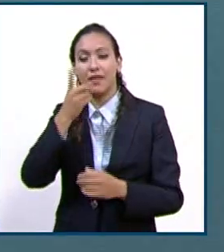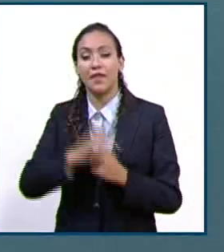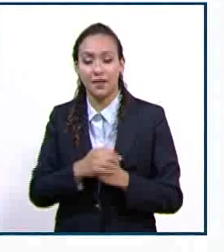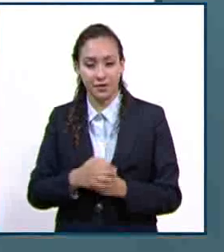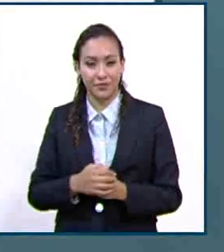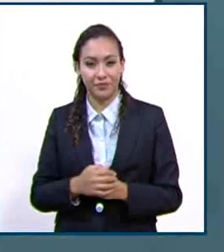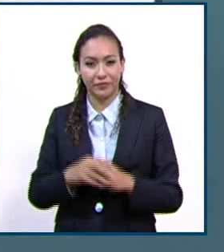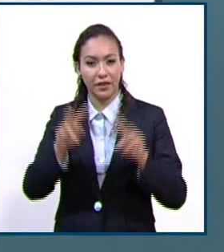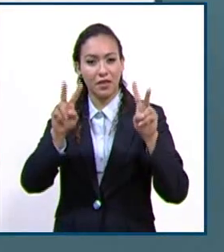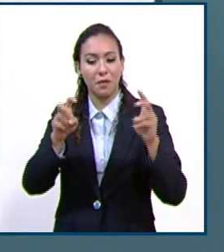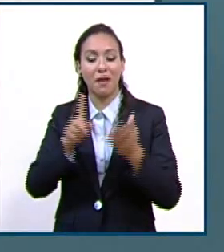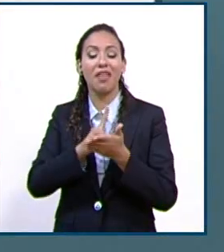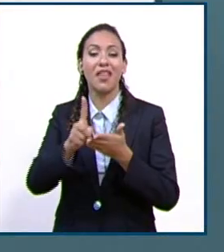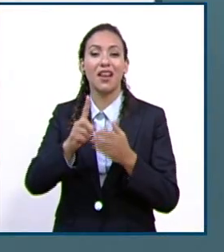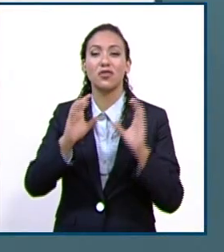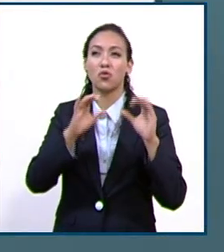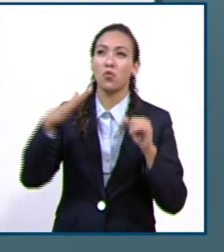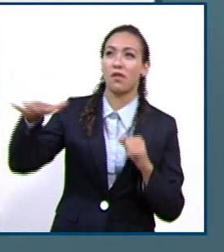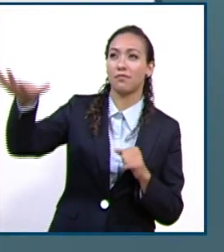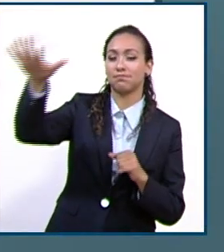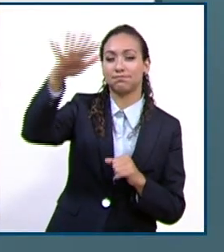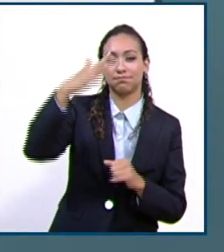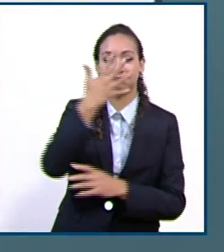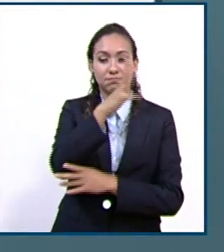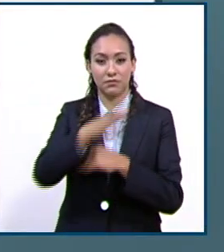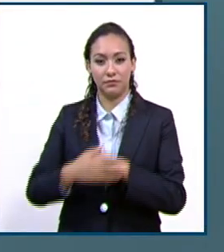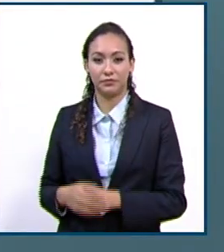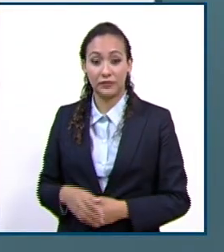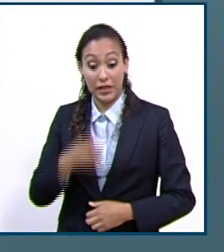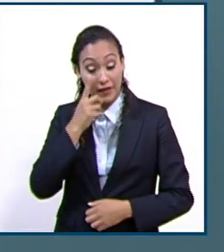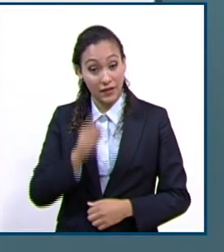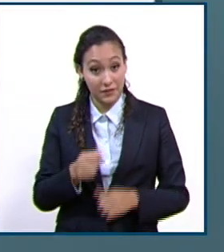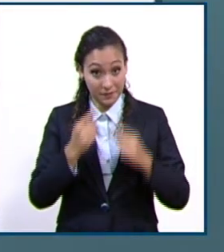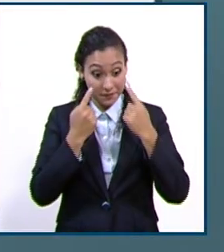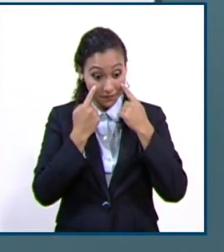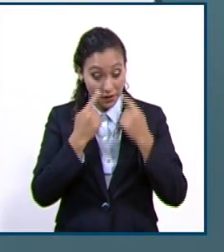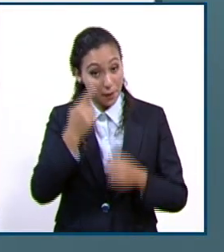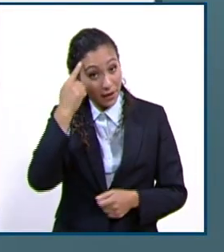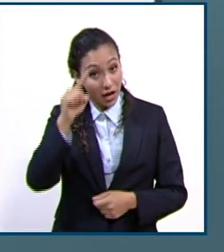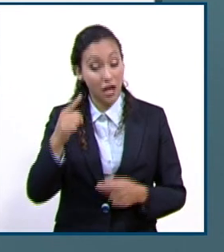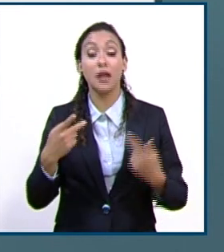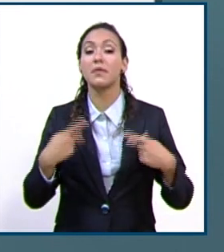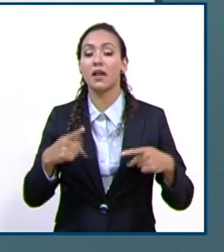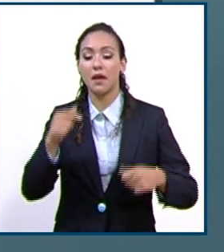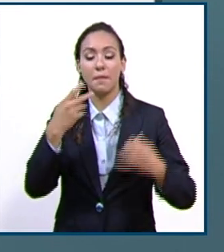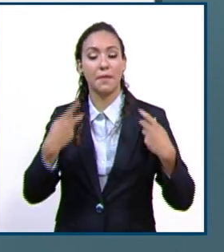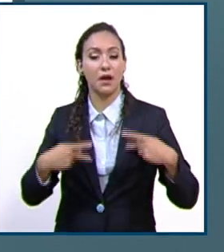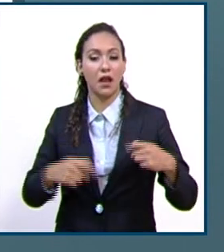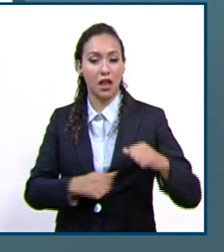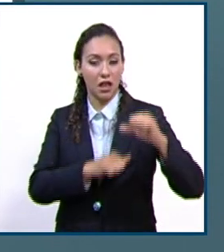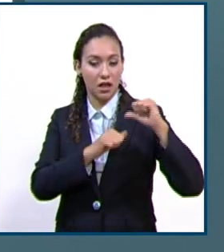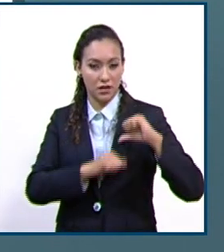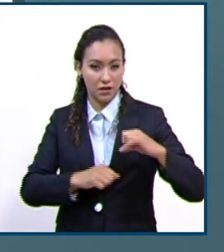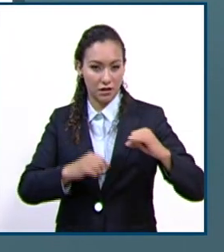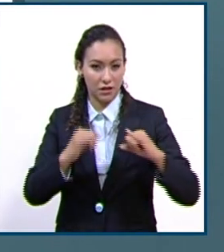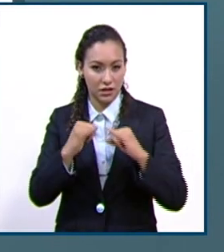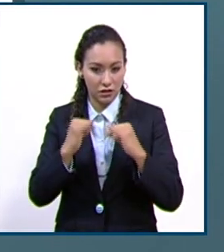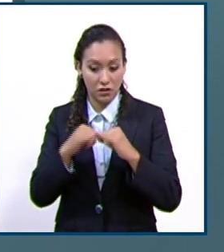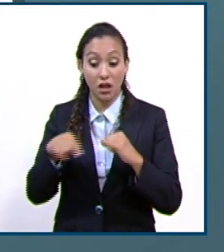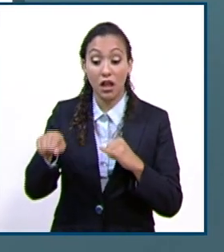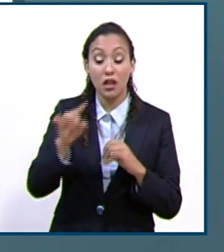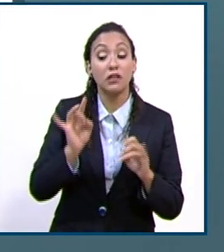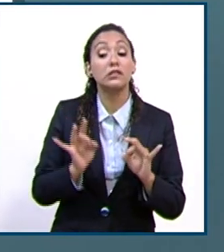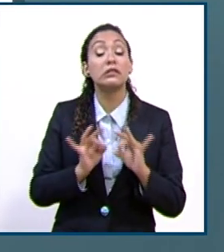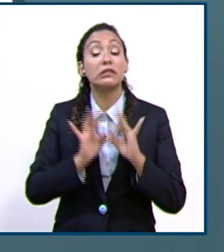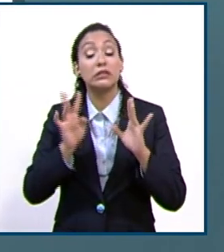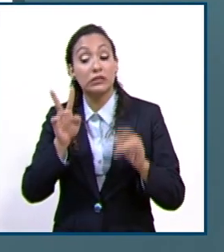materia de derecho ambiental: de precaución, que obliga a las autoridades a adoptar las medidas necesarias ante la duda de que